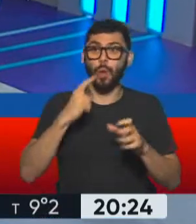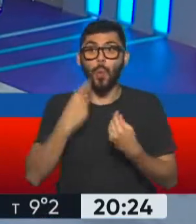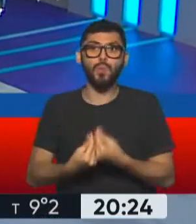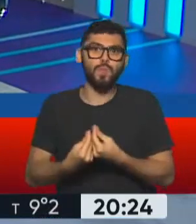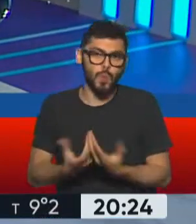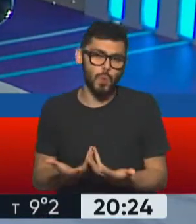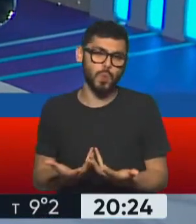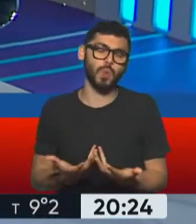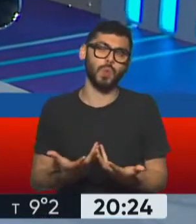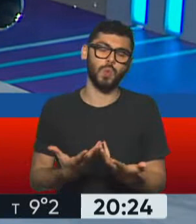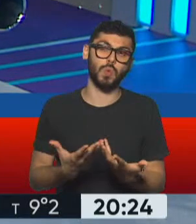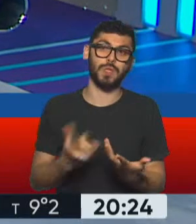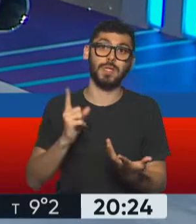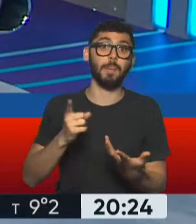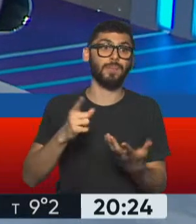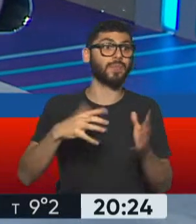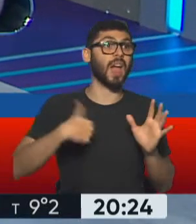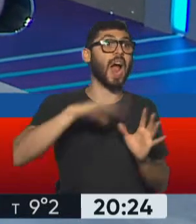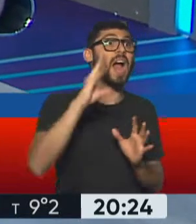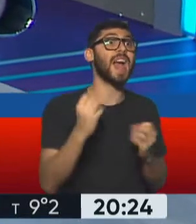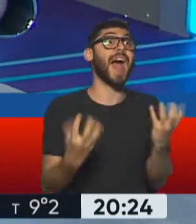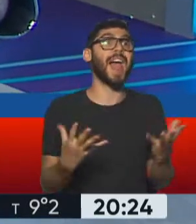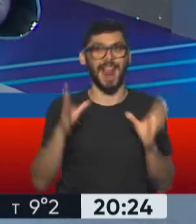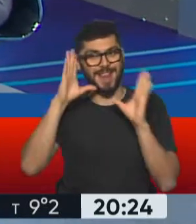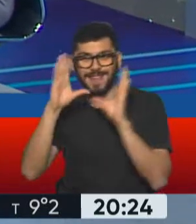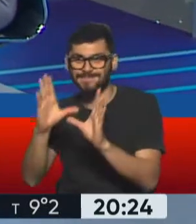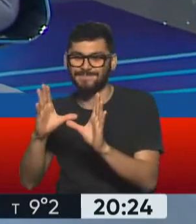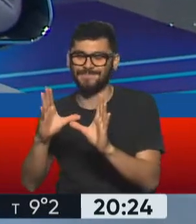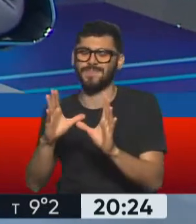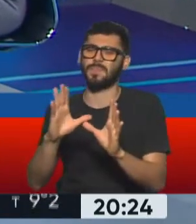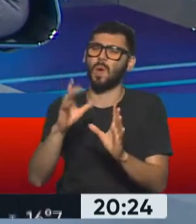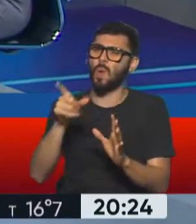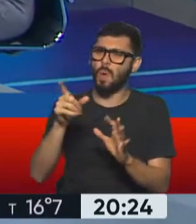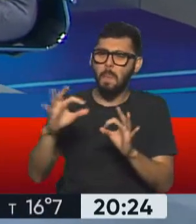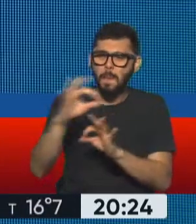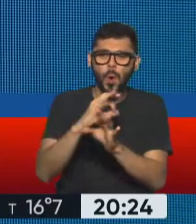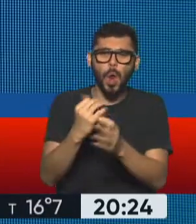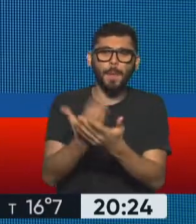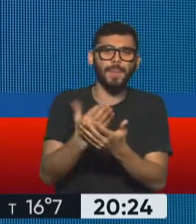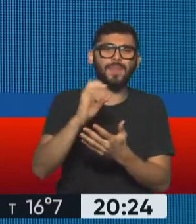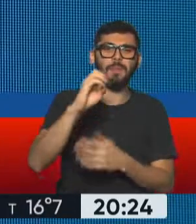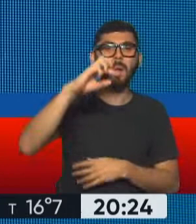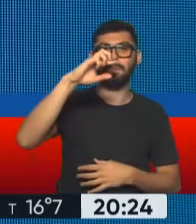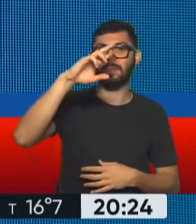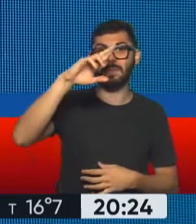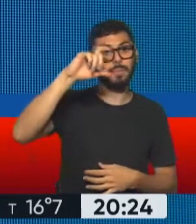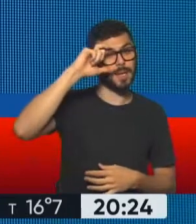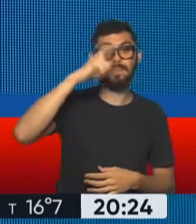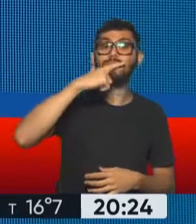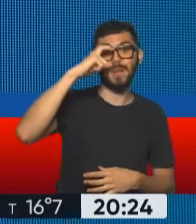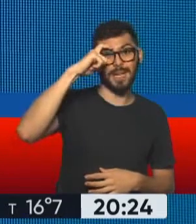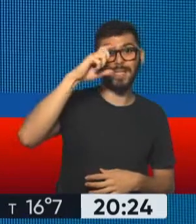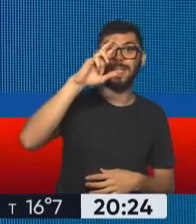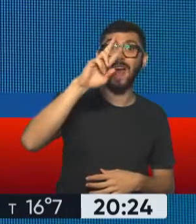y a veces tan referencial de lo que sucede en el país. Pero ustedes han relanzado el programa Preservar Trabajo. Hay un puente,